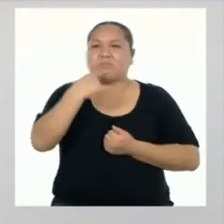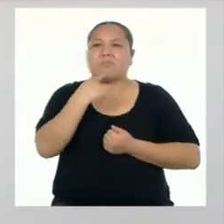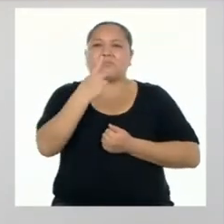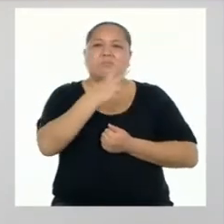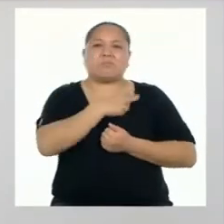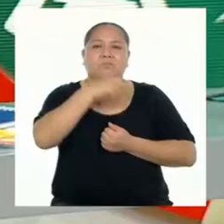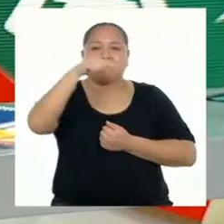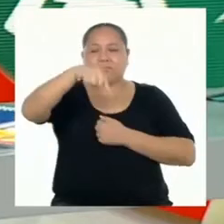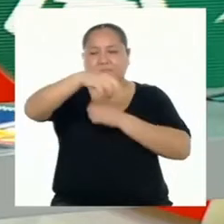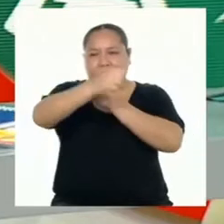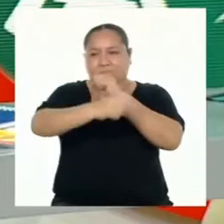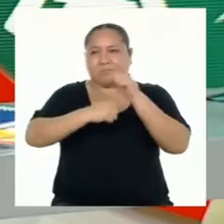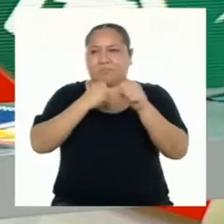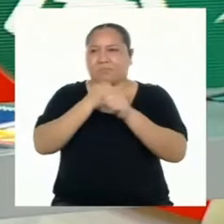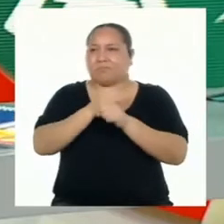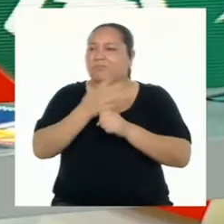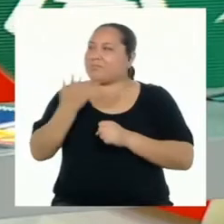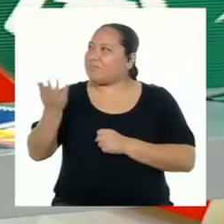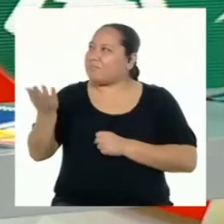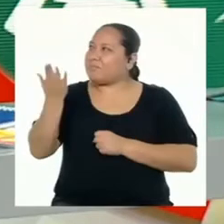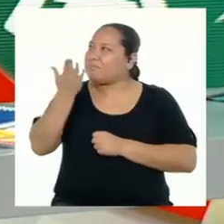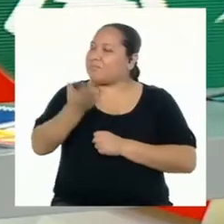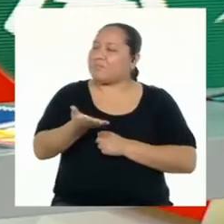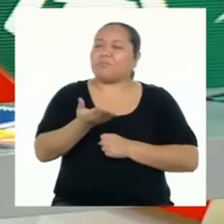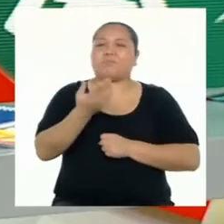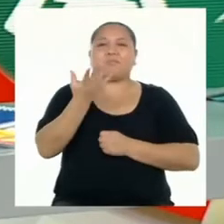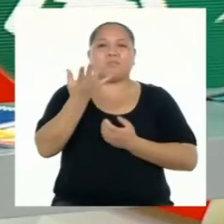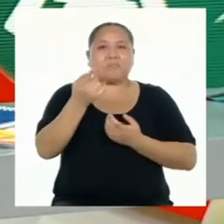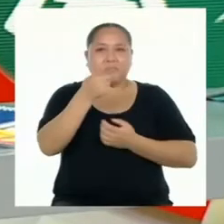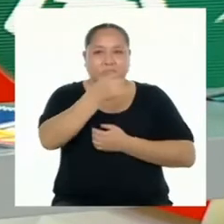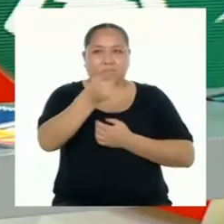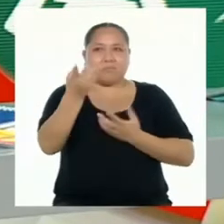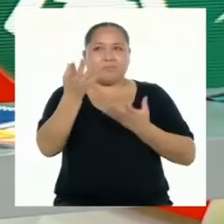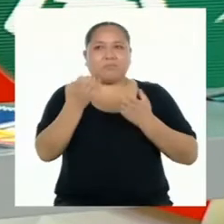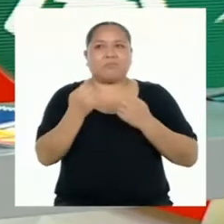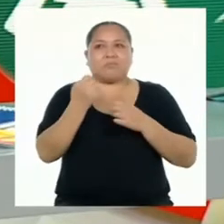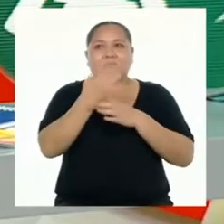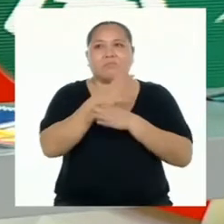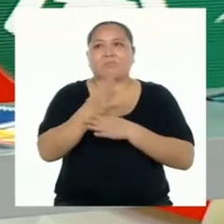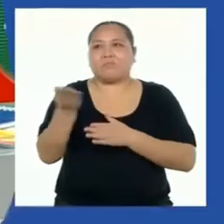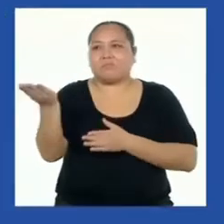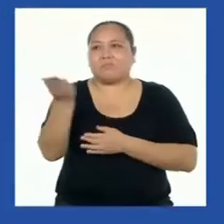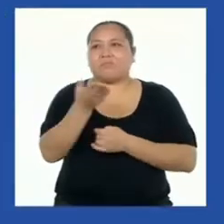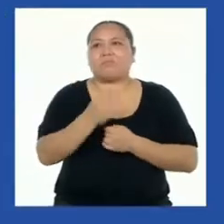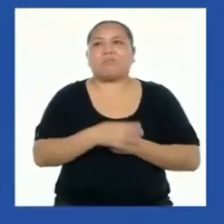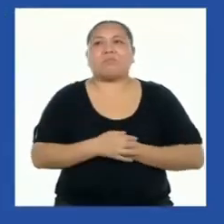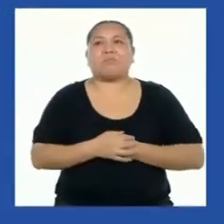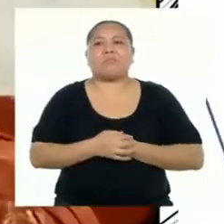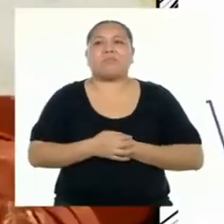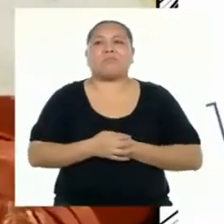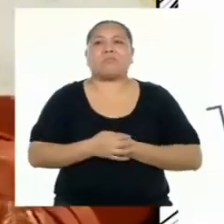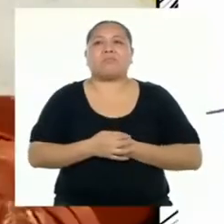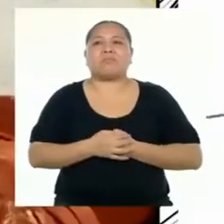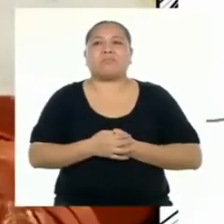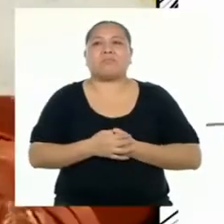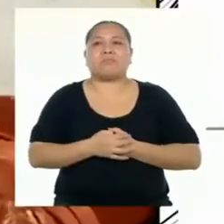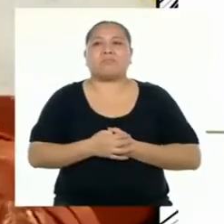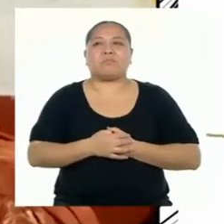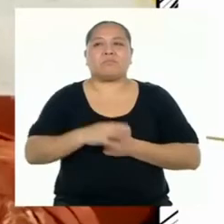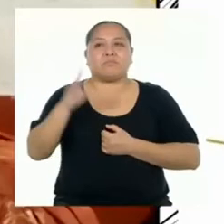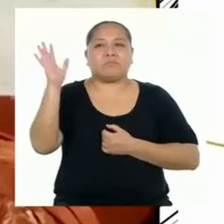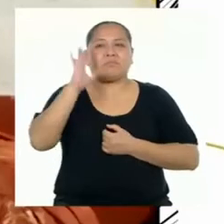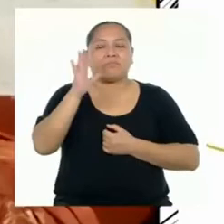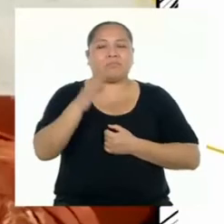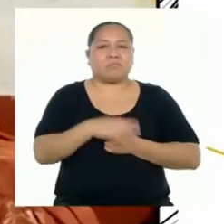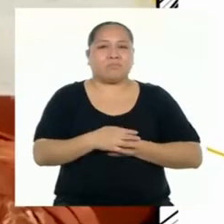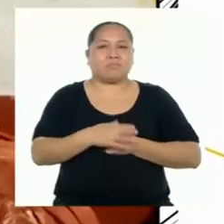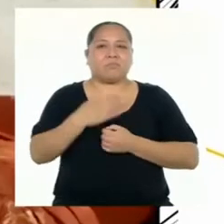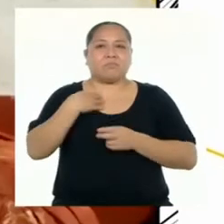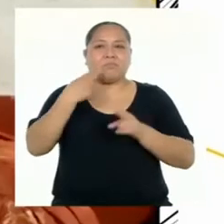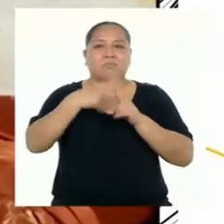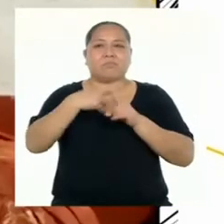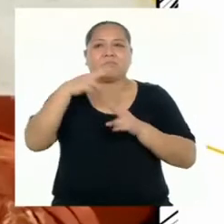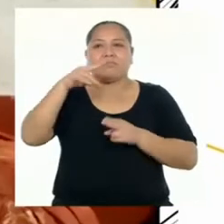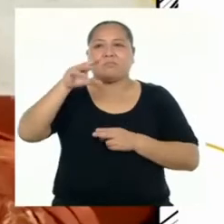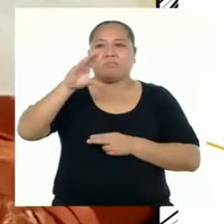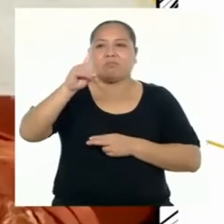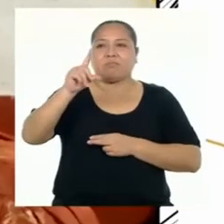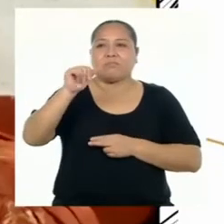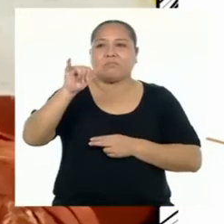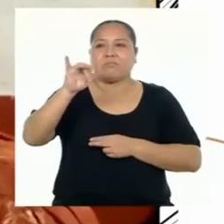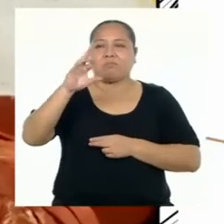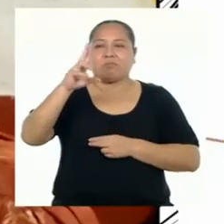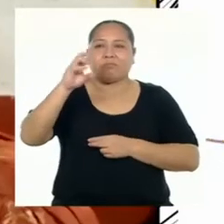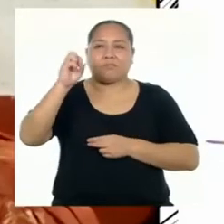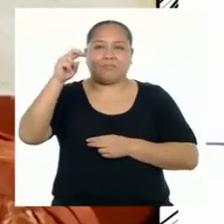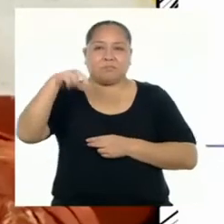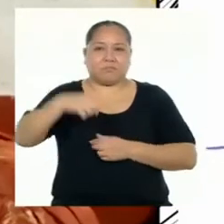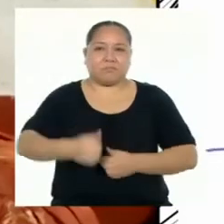en este año. Justamente eso quería compartir con ustedes, profesora. Hola, mi nombre es Dairon y vivo